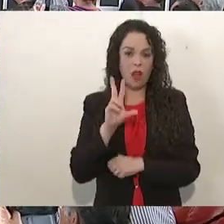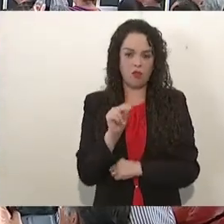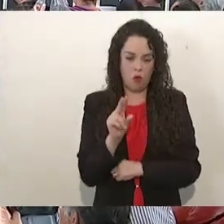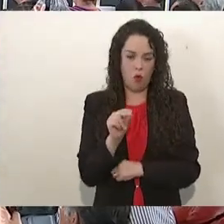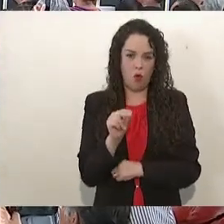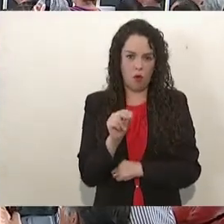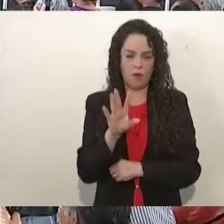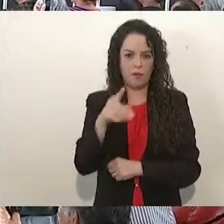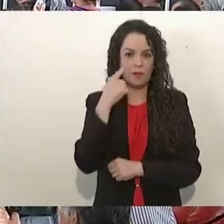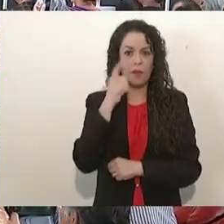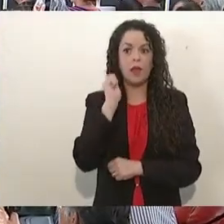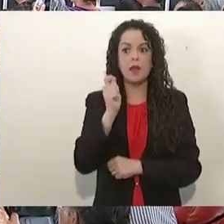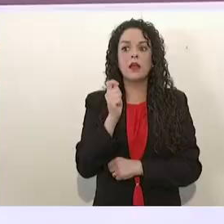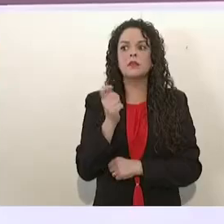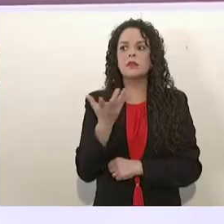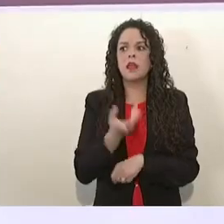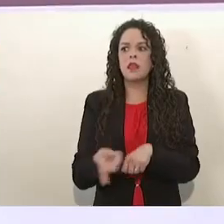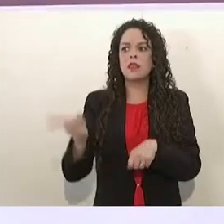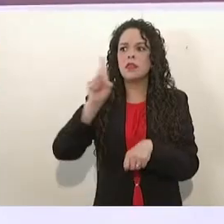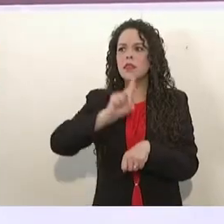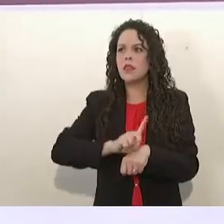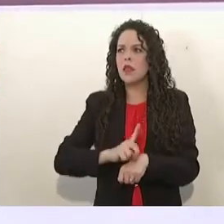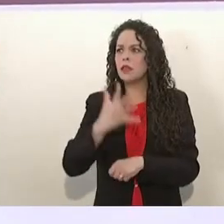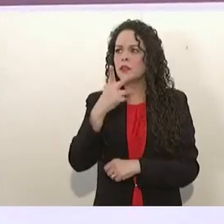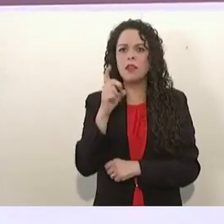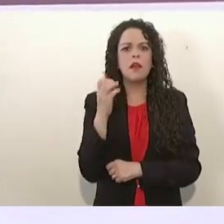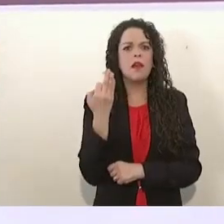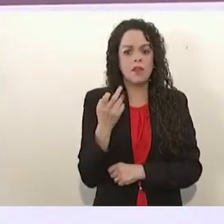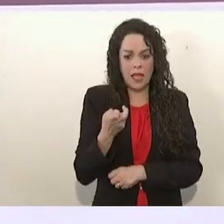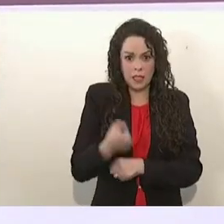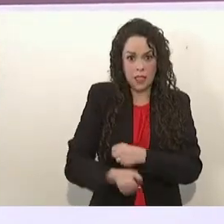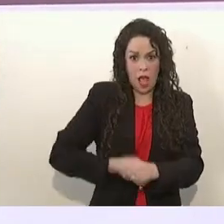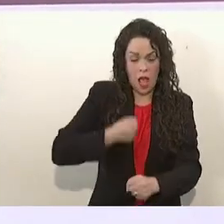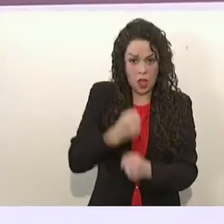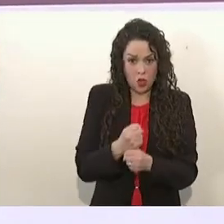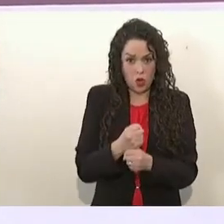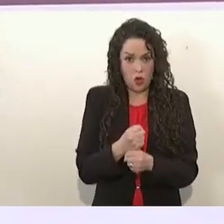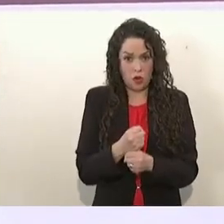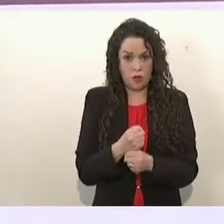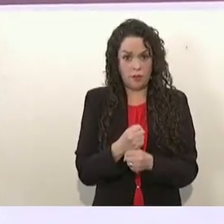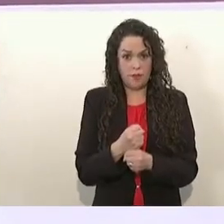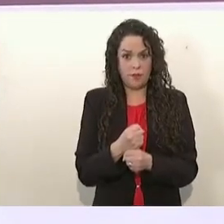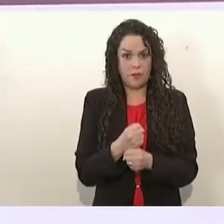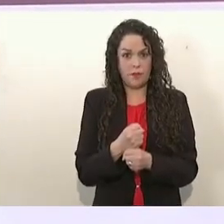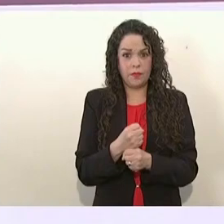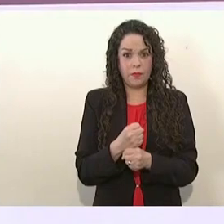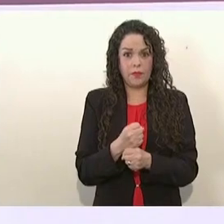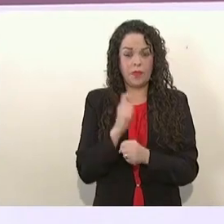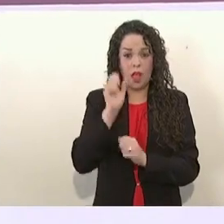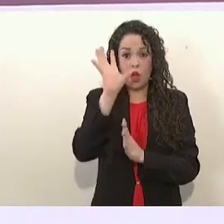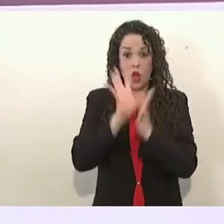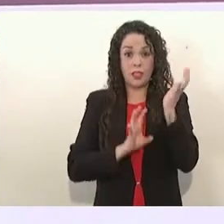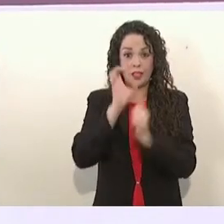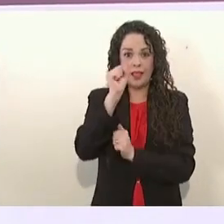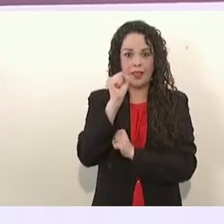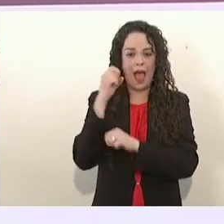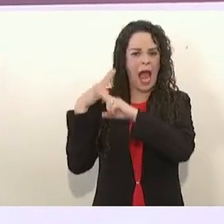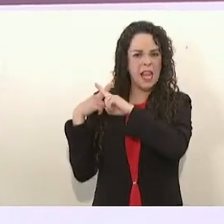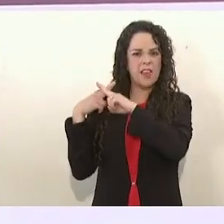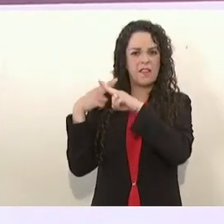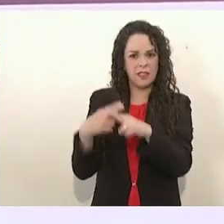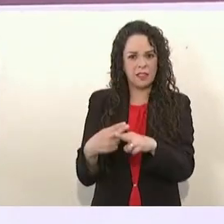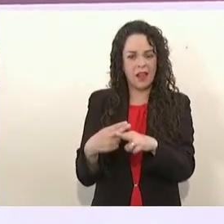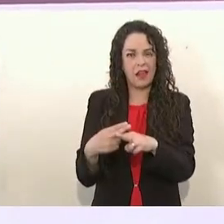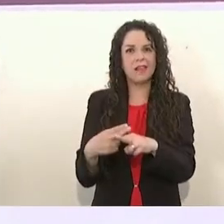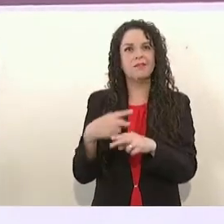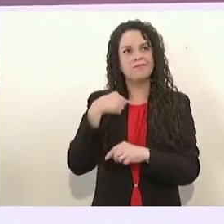El día 5 de febrero de este año, aniversario de la Constitución, dije, no voy a ir